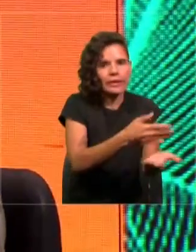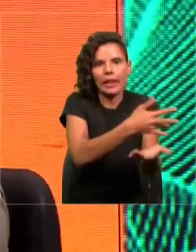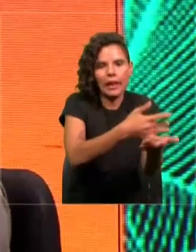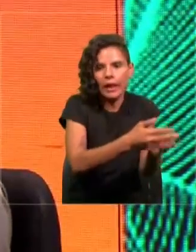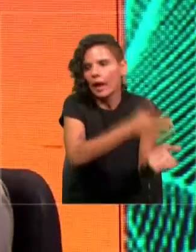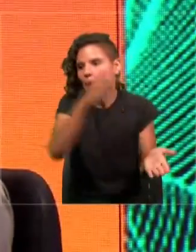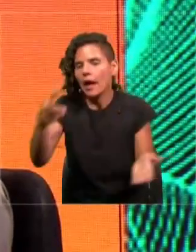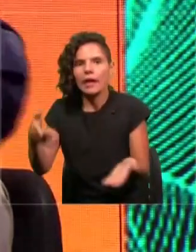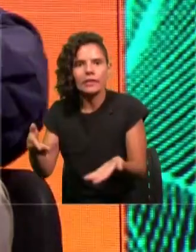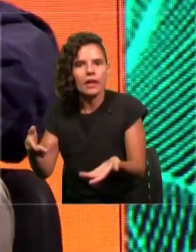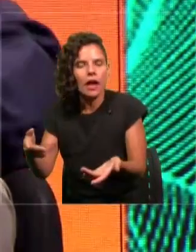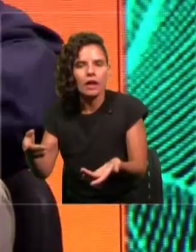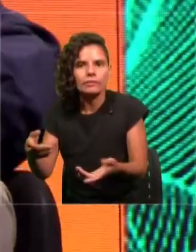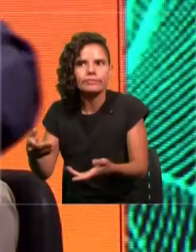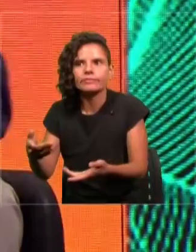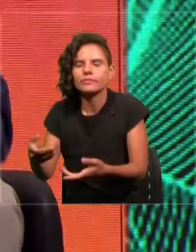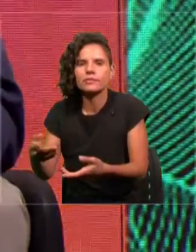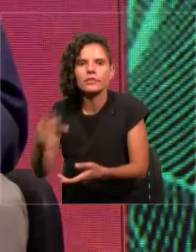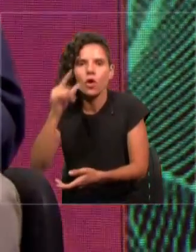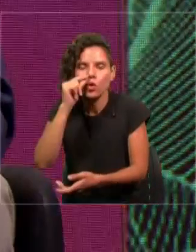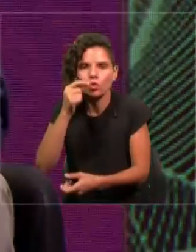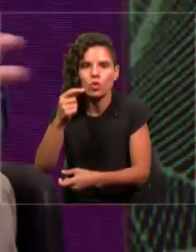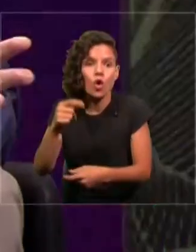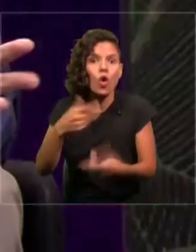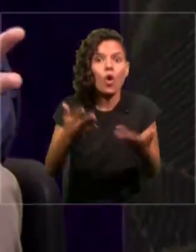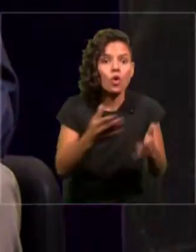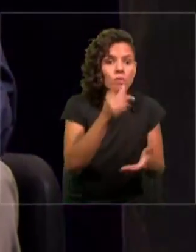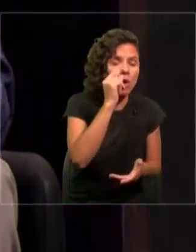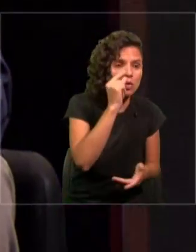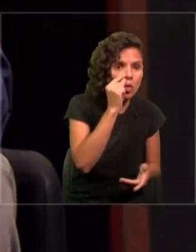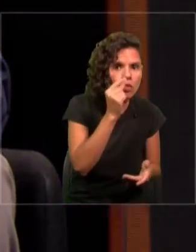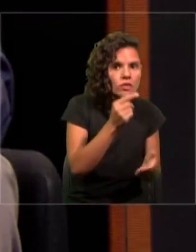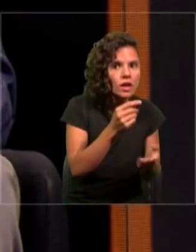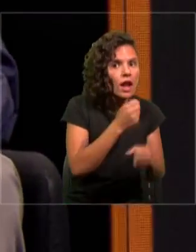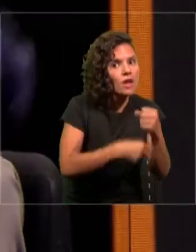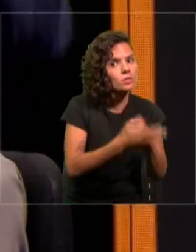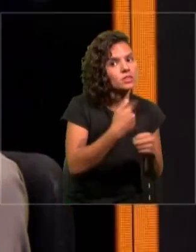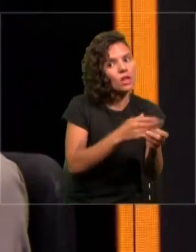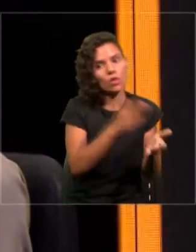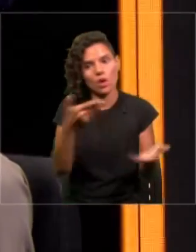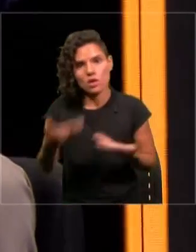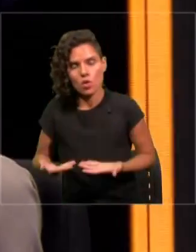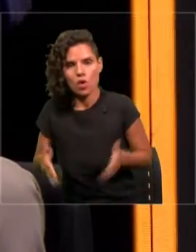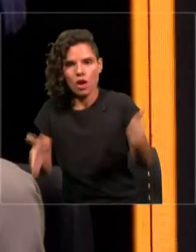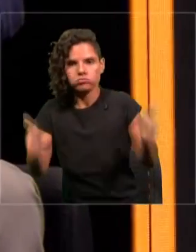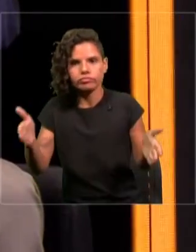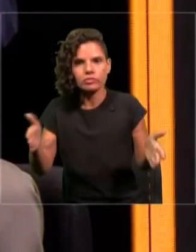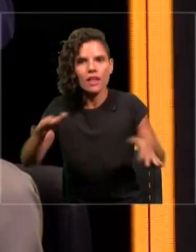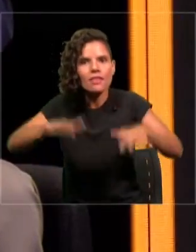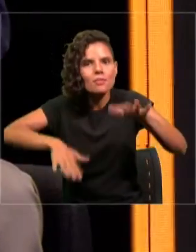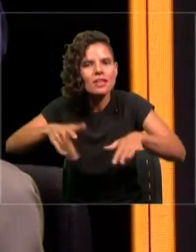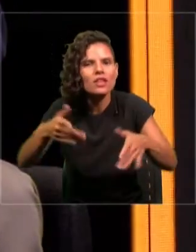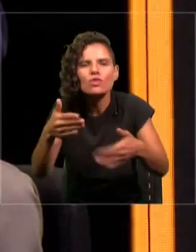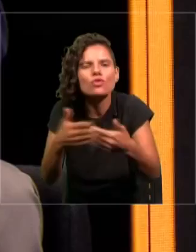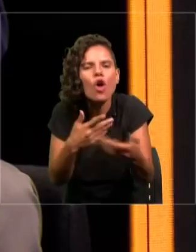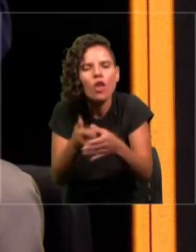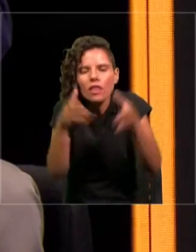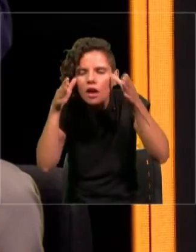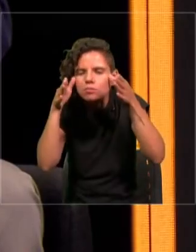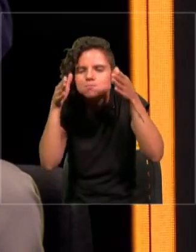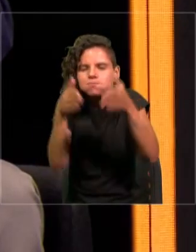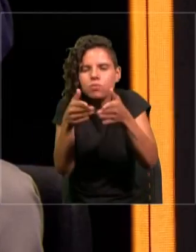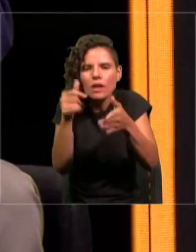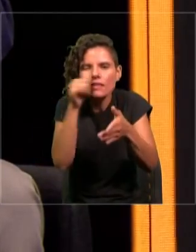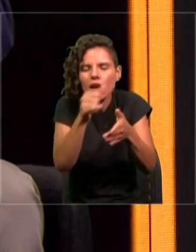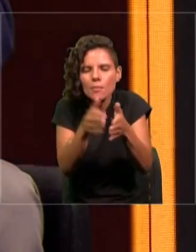del octubre, ¿no?, del año pasado hasta el día de hoy. Es cuestión de decidir dónde ponemos el foco del análisis.